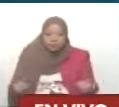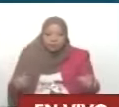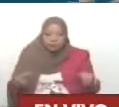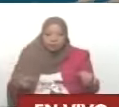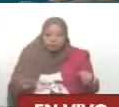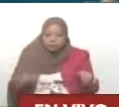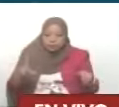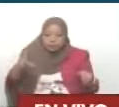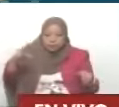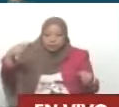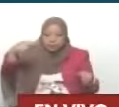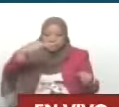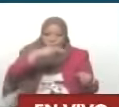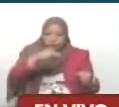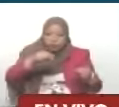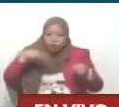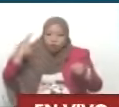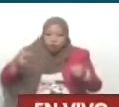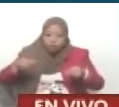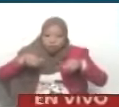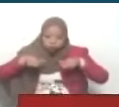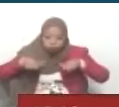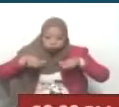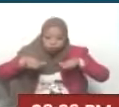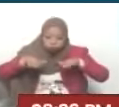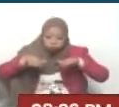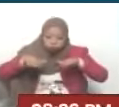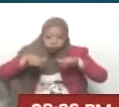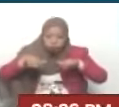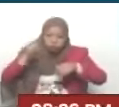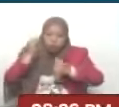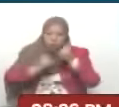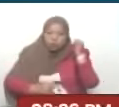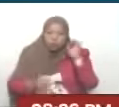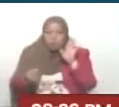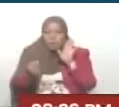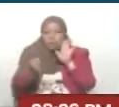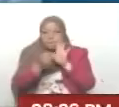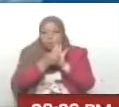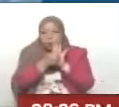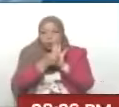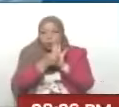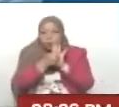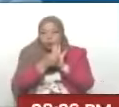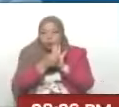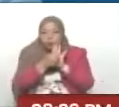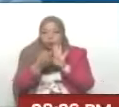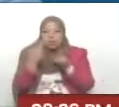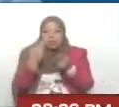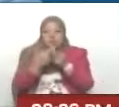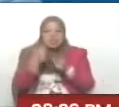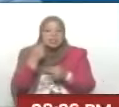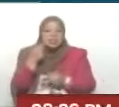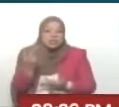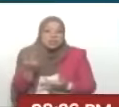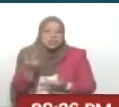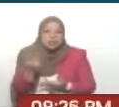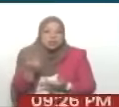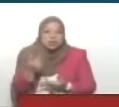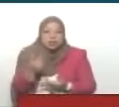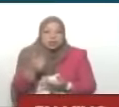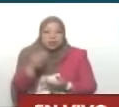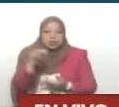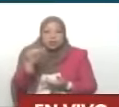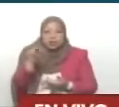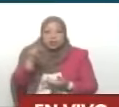hasta que ya está listo. Y el último detalle es la etiqueta. Naguará, ¿y la etiqueta qué dice? Ariana Blondel,